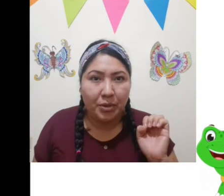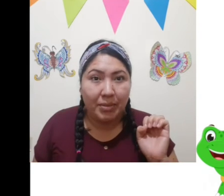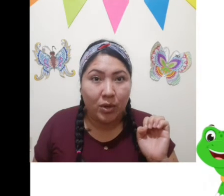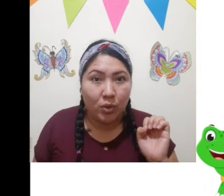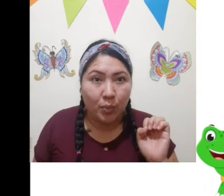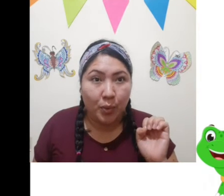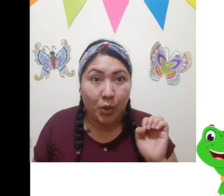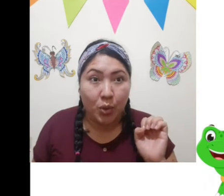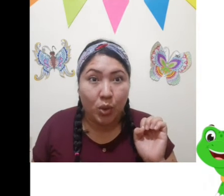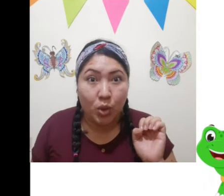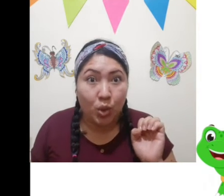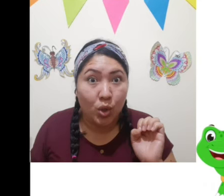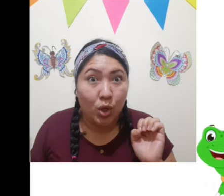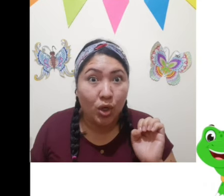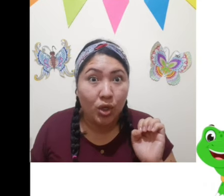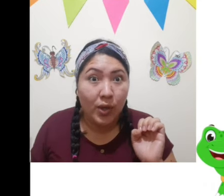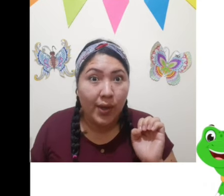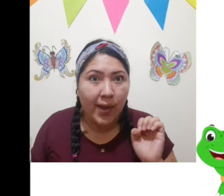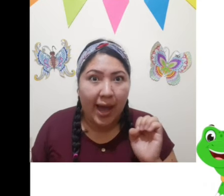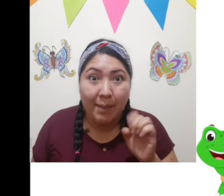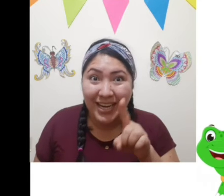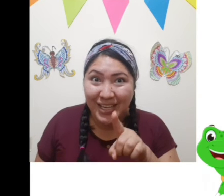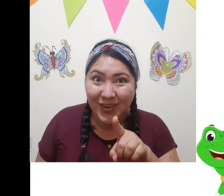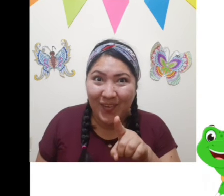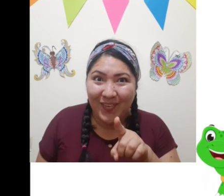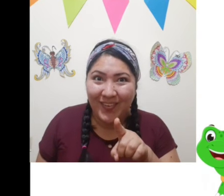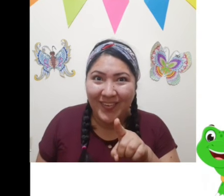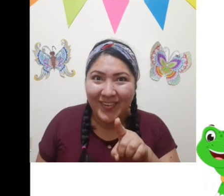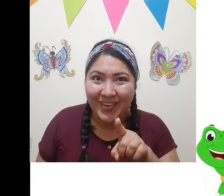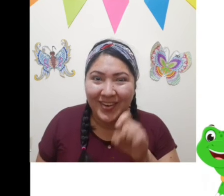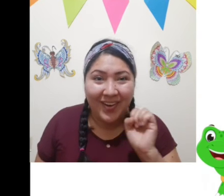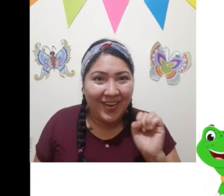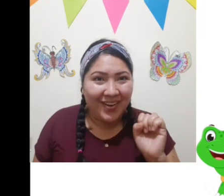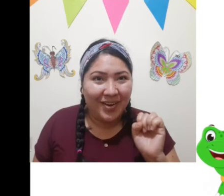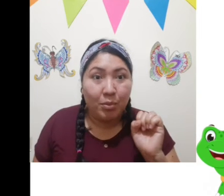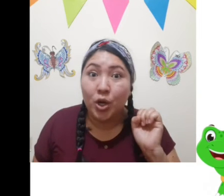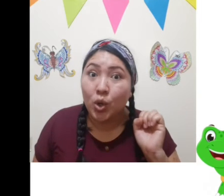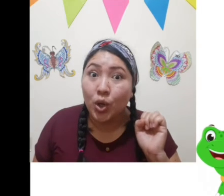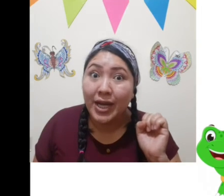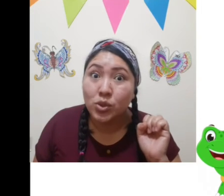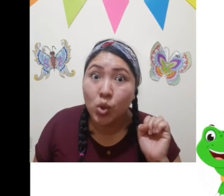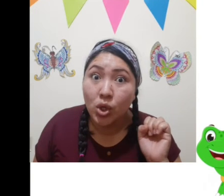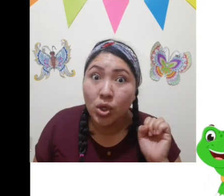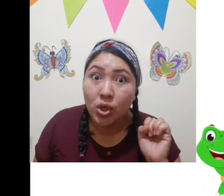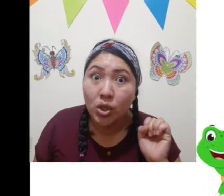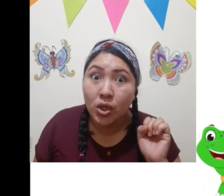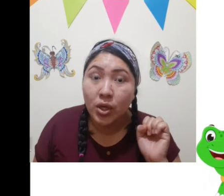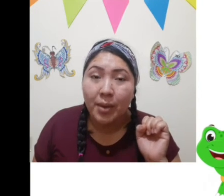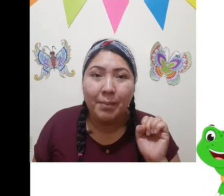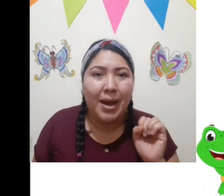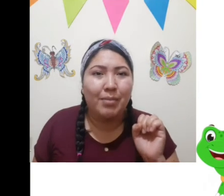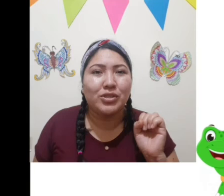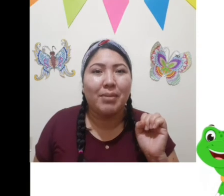aparecido primero por el color rojo amarillo por el color azul